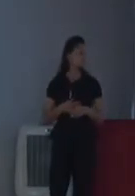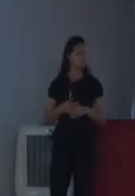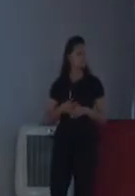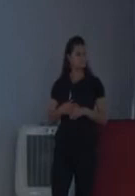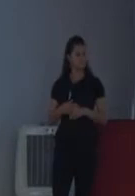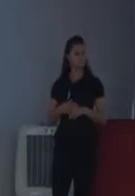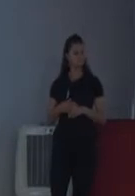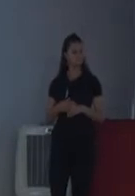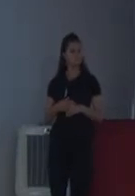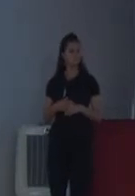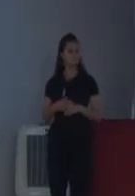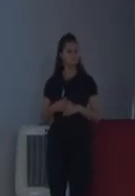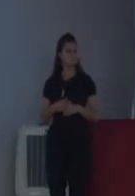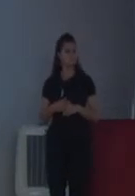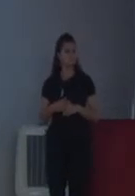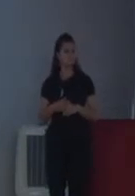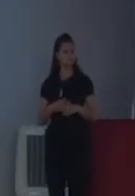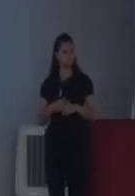Bueno,